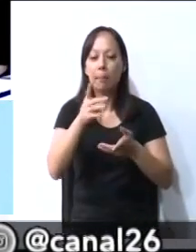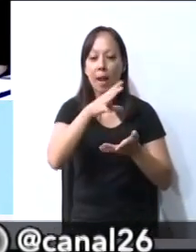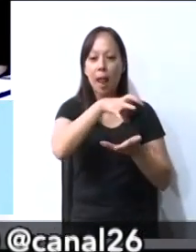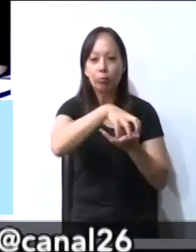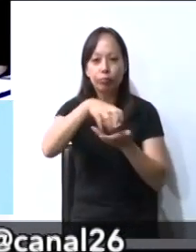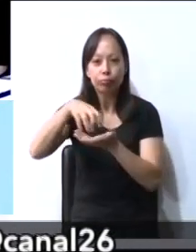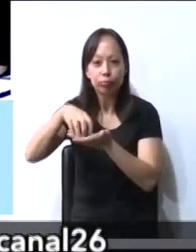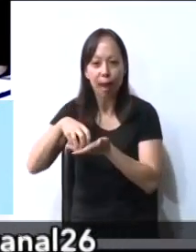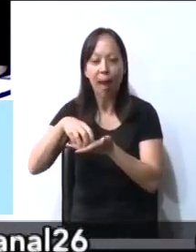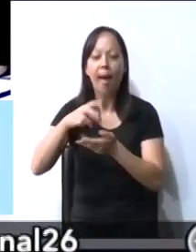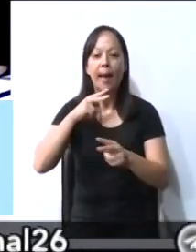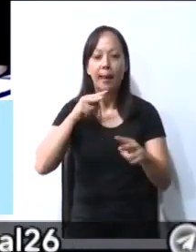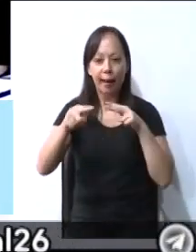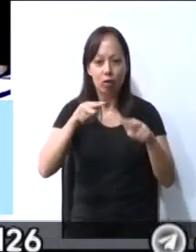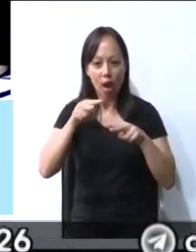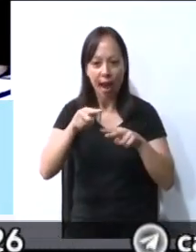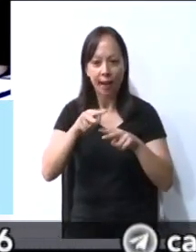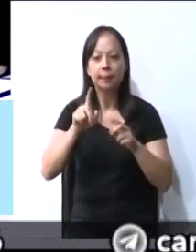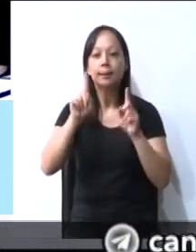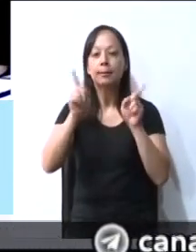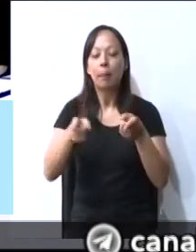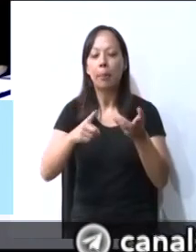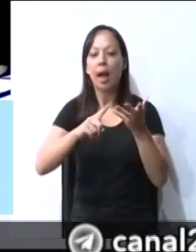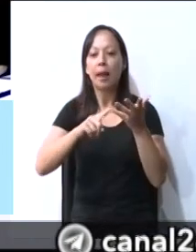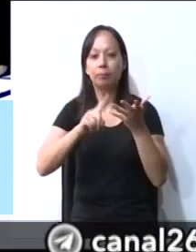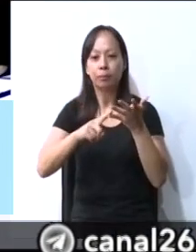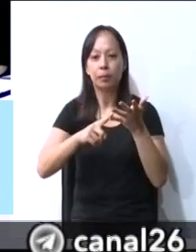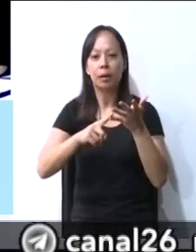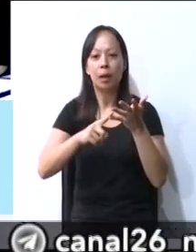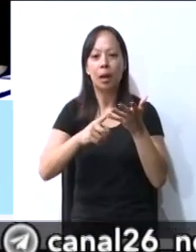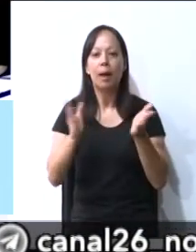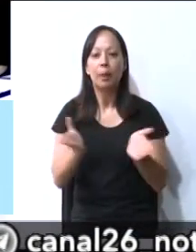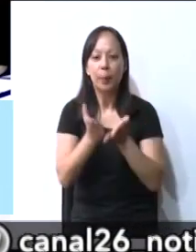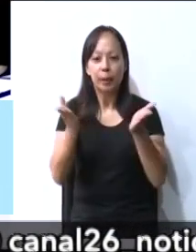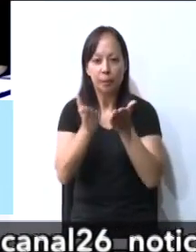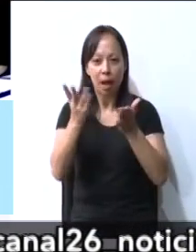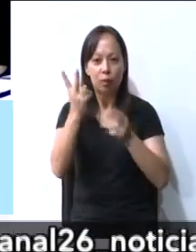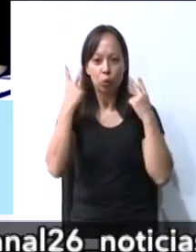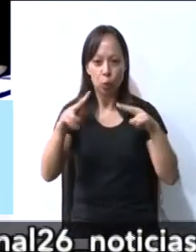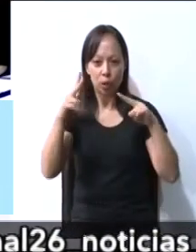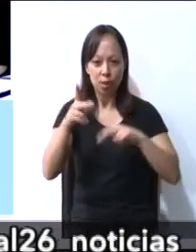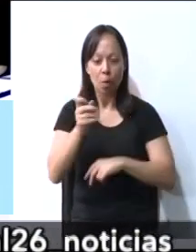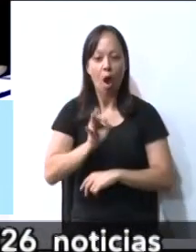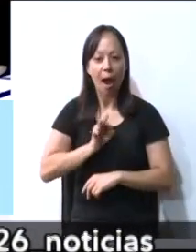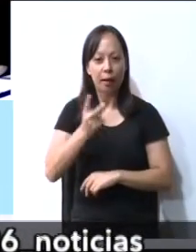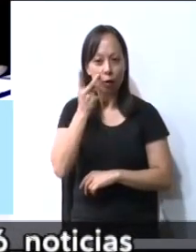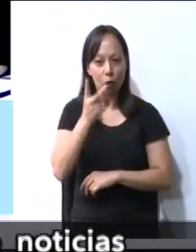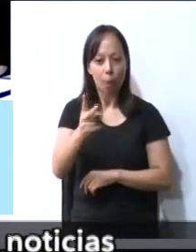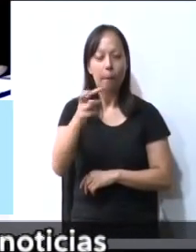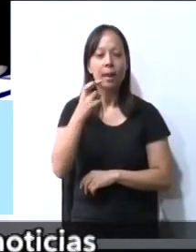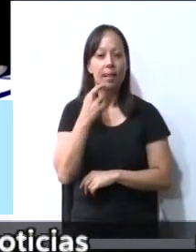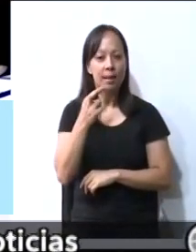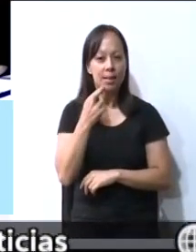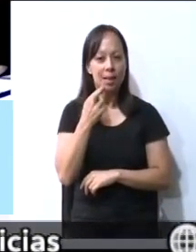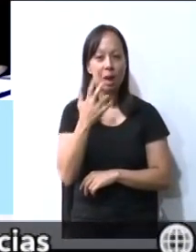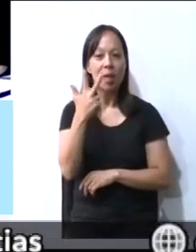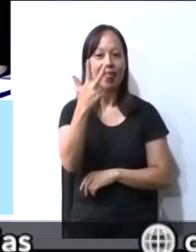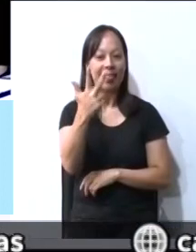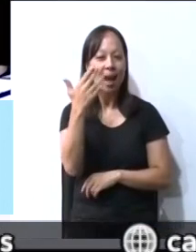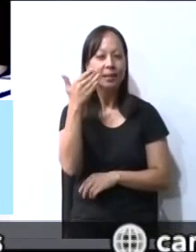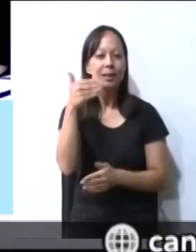Potenciamos el turismo, que es un motor de crecimiento para la ciudad. En el 2019 habíamos llegado al récord de 3 millones de